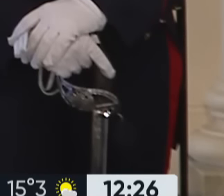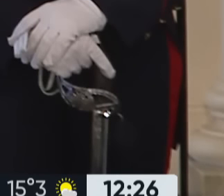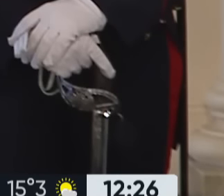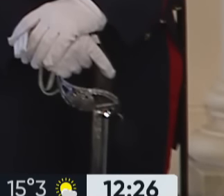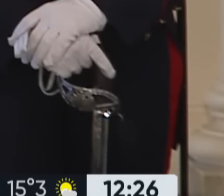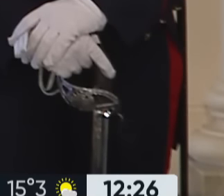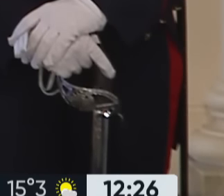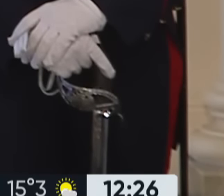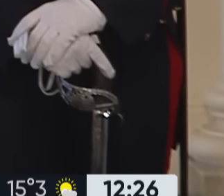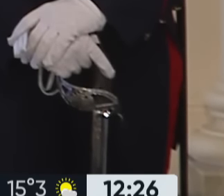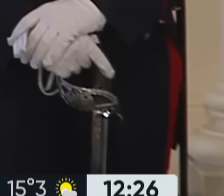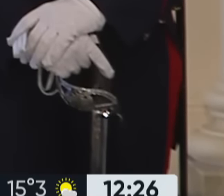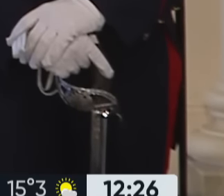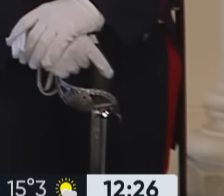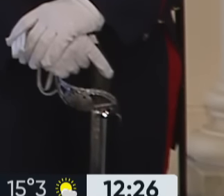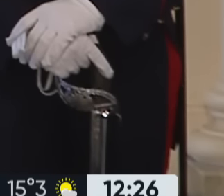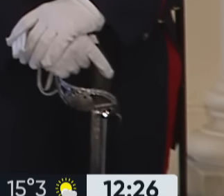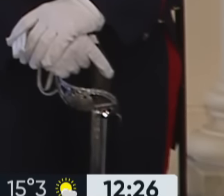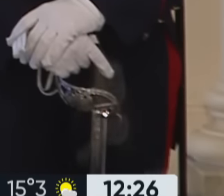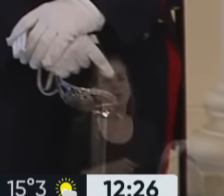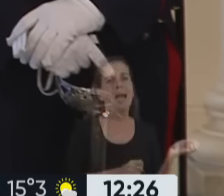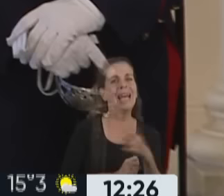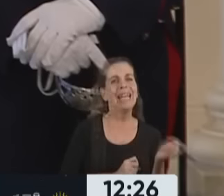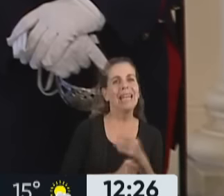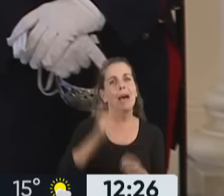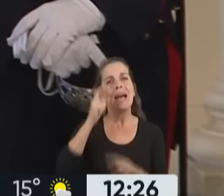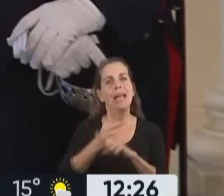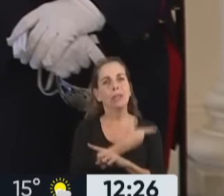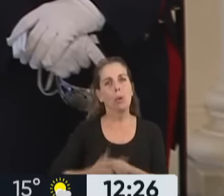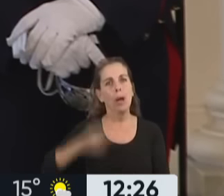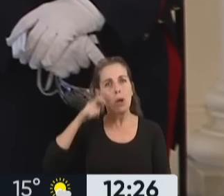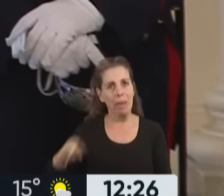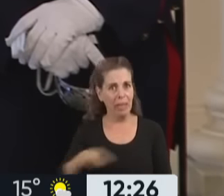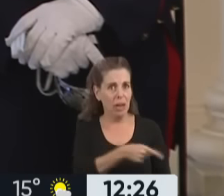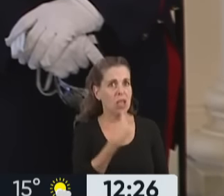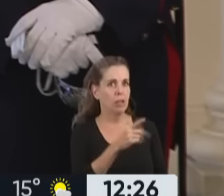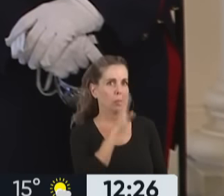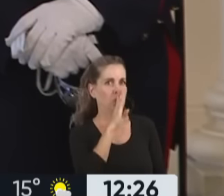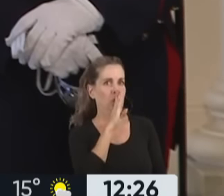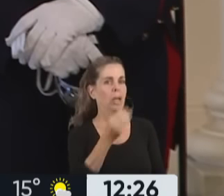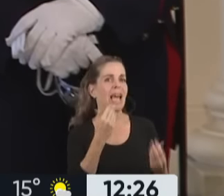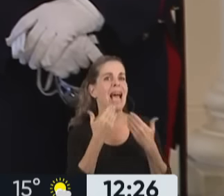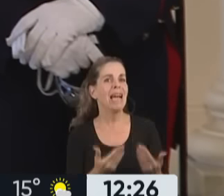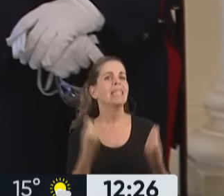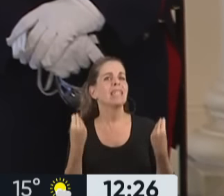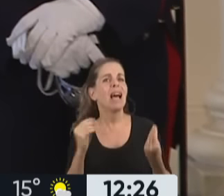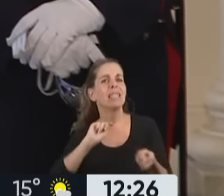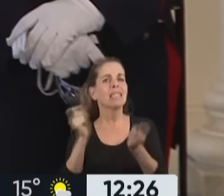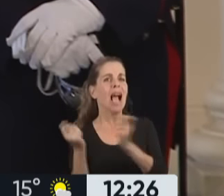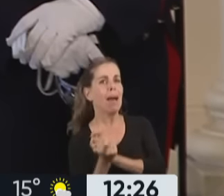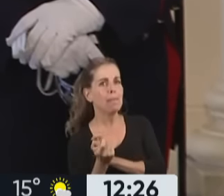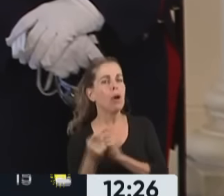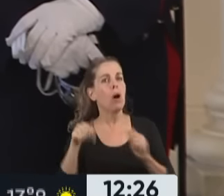Los implacables críticos a su gobierno omiten de señalar que gracias a la convertibilidad pasamos a tener